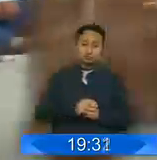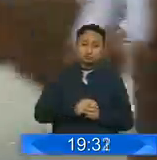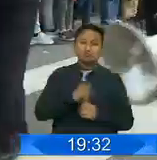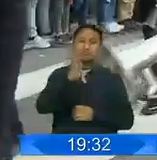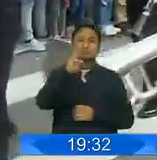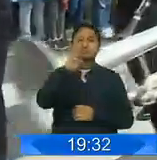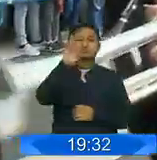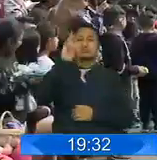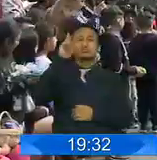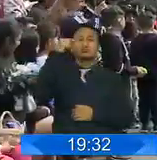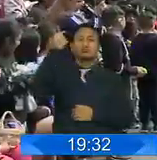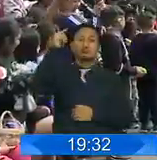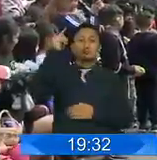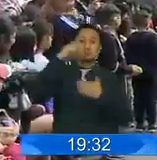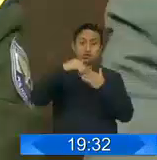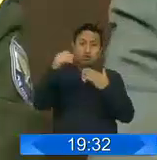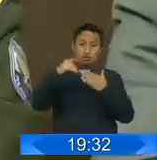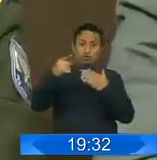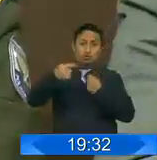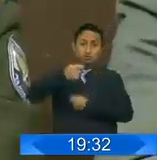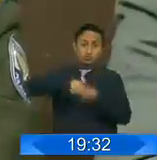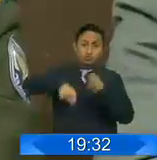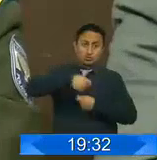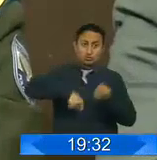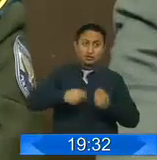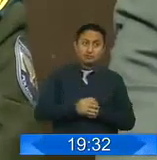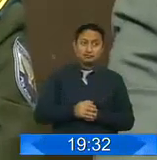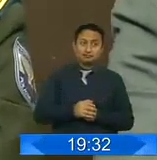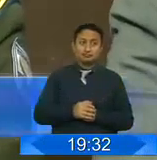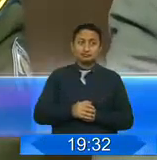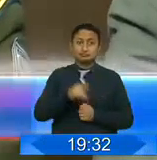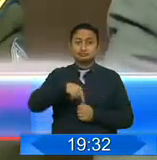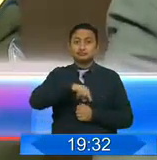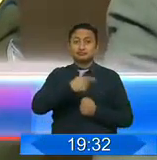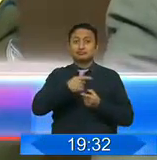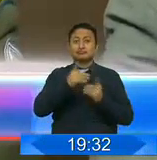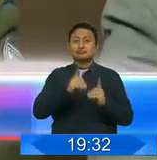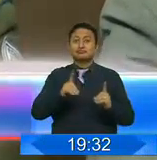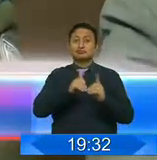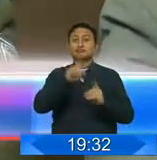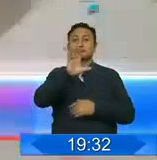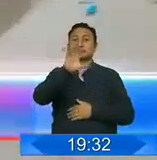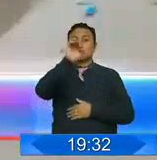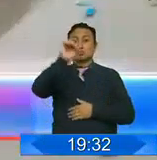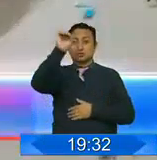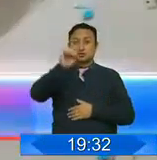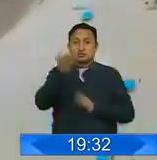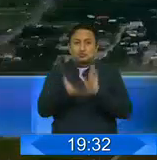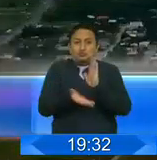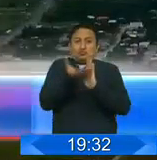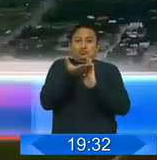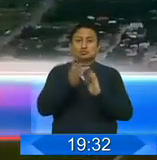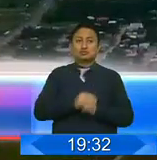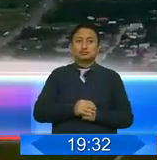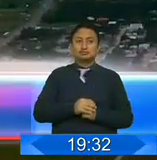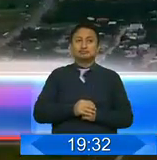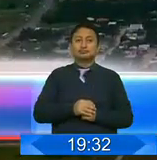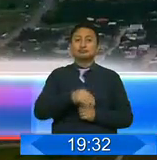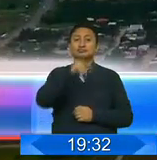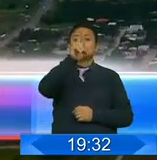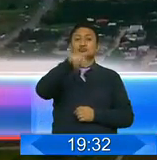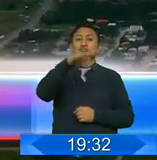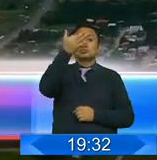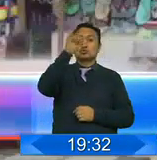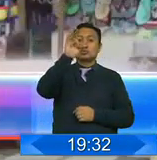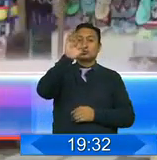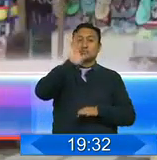de 67 millones de dólares. Tenemos prácticamente un crecimiento en números redondos del 5%. La particularidad para 2019